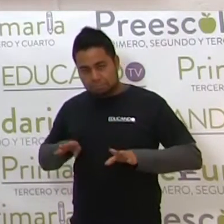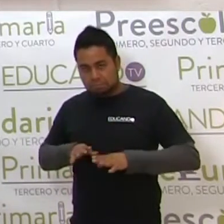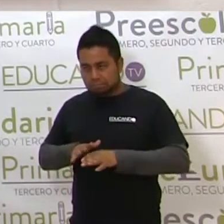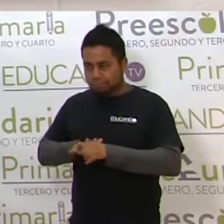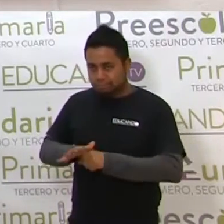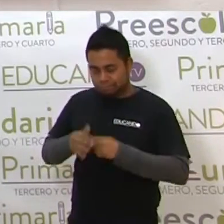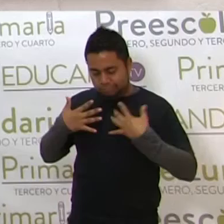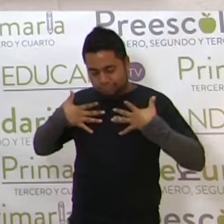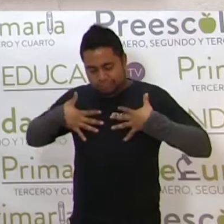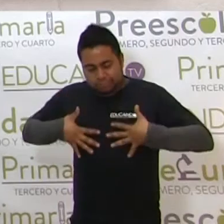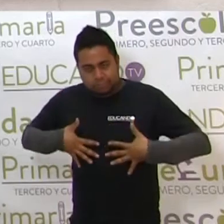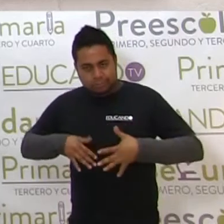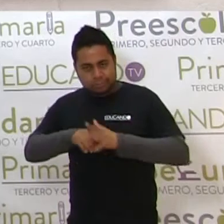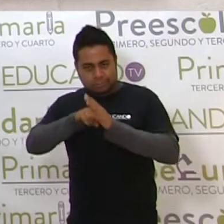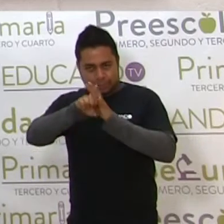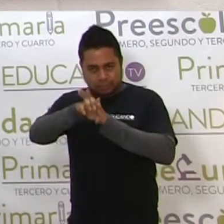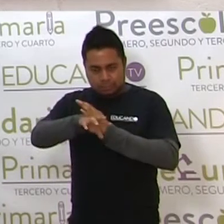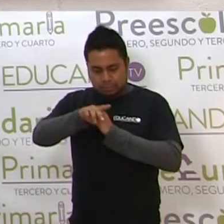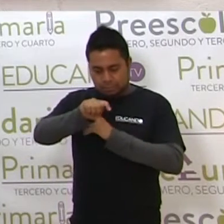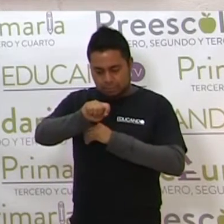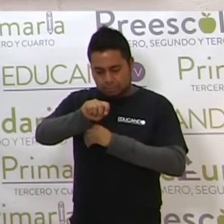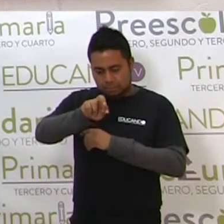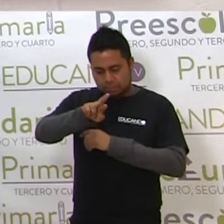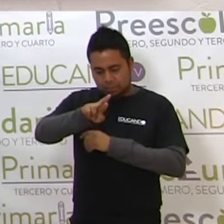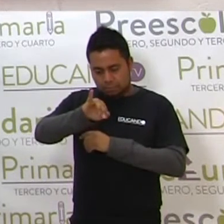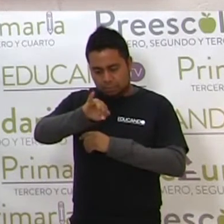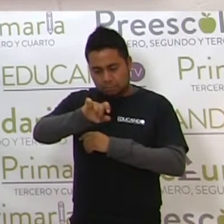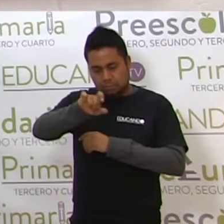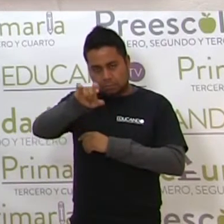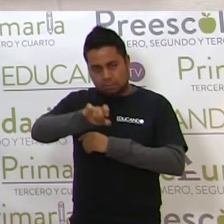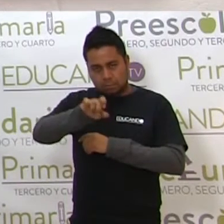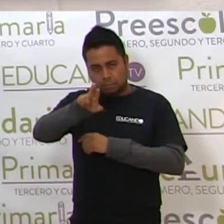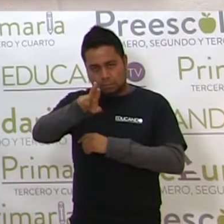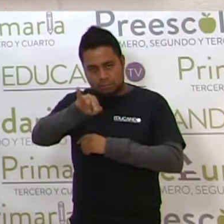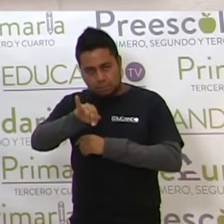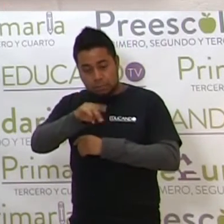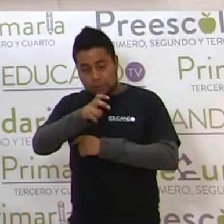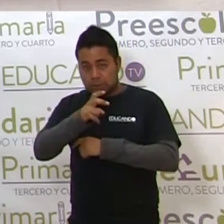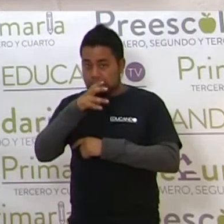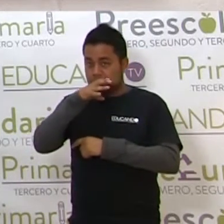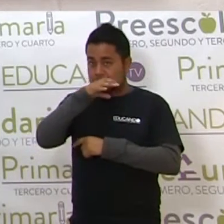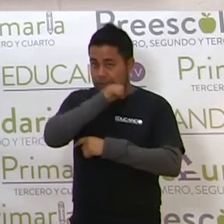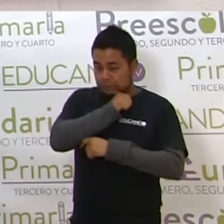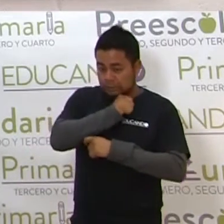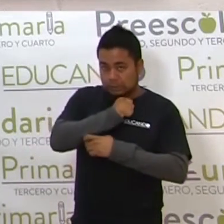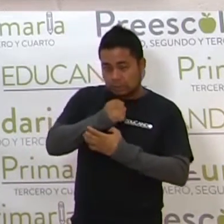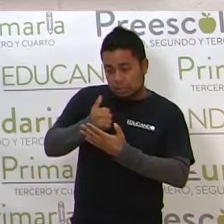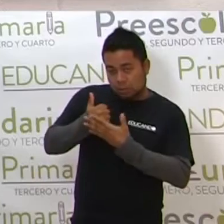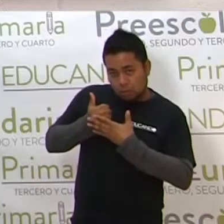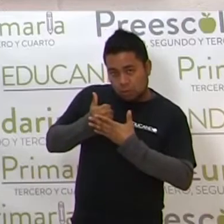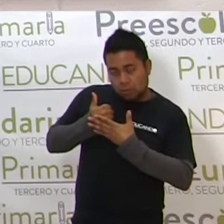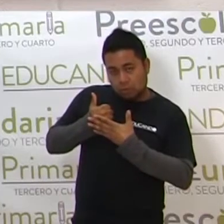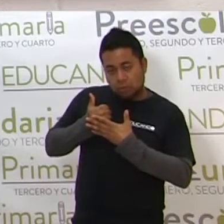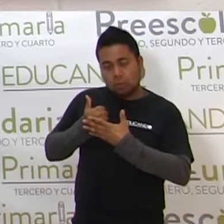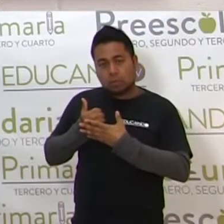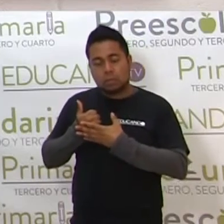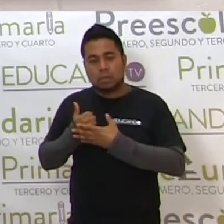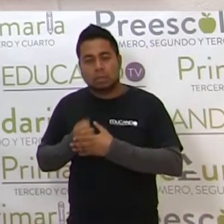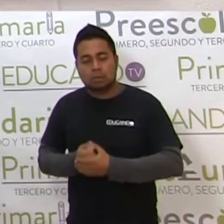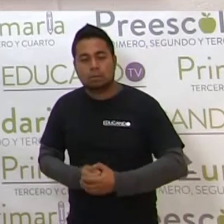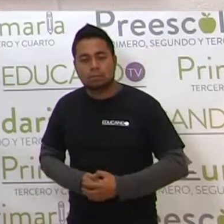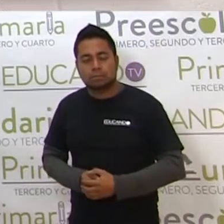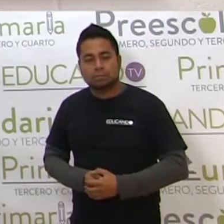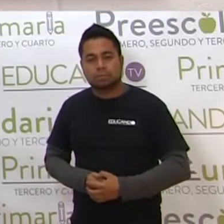traje tricky que aparte es térmico Porque si hace frío te calienta y si hace calor no este